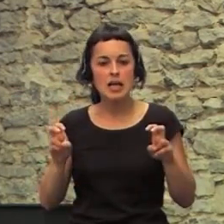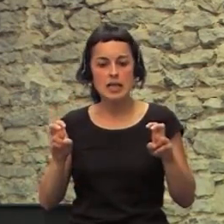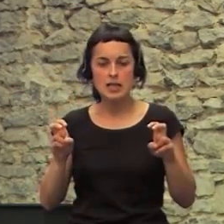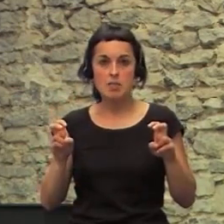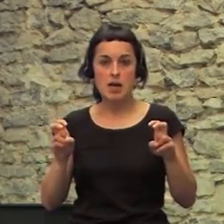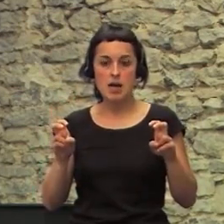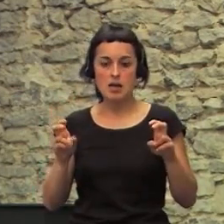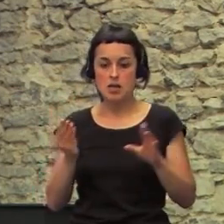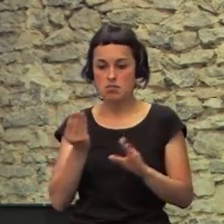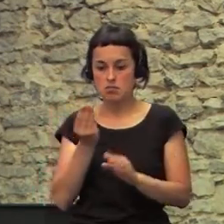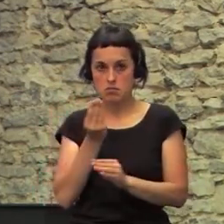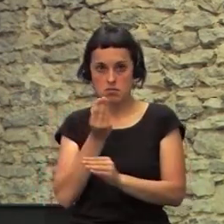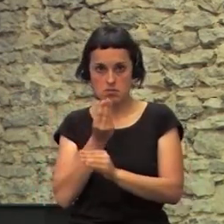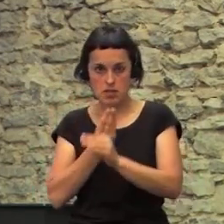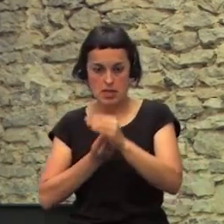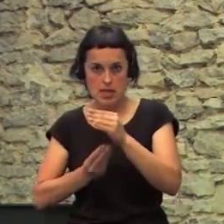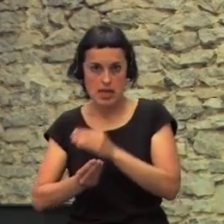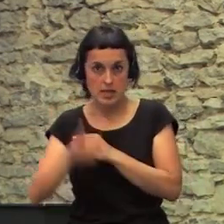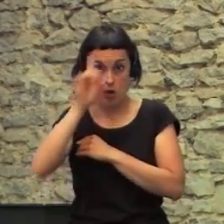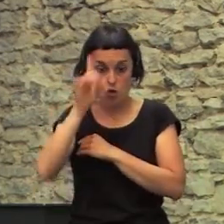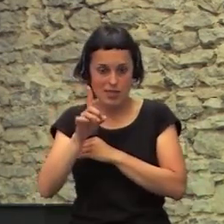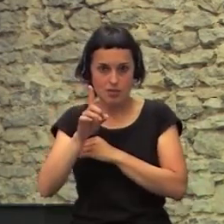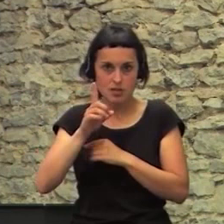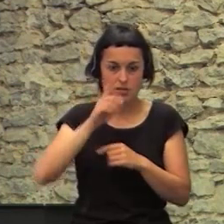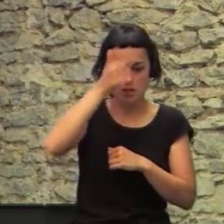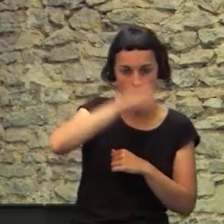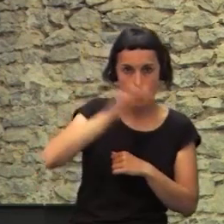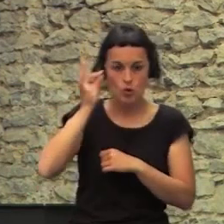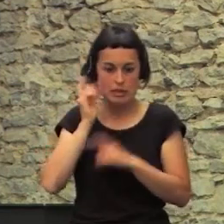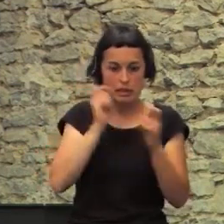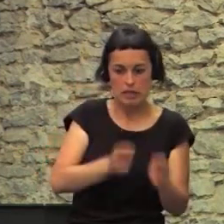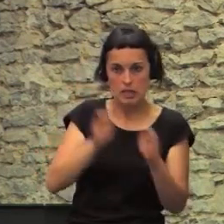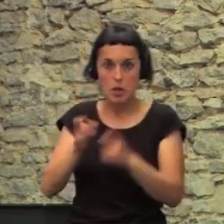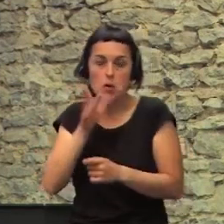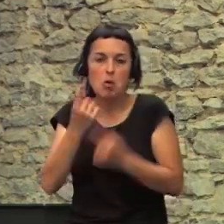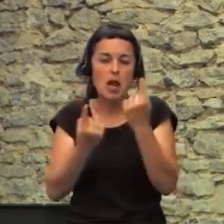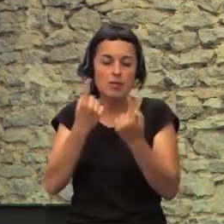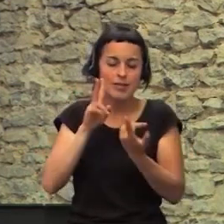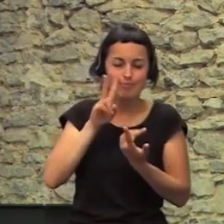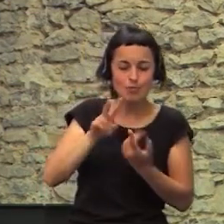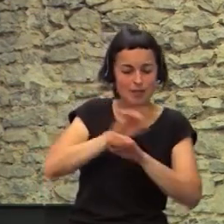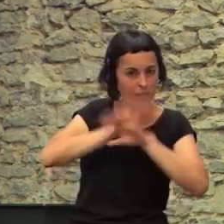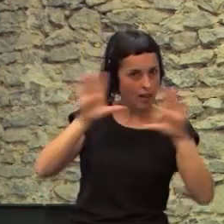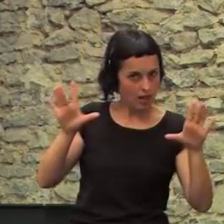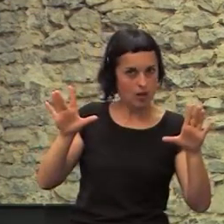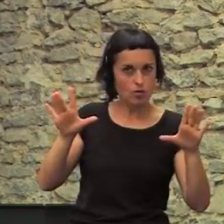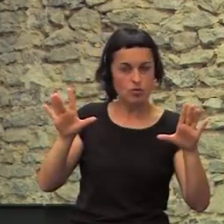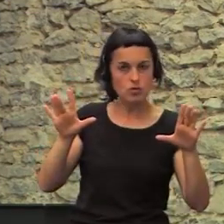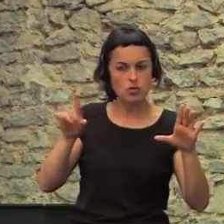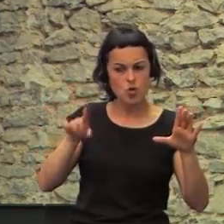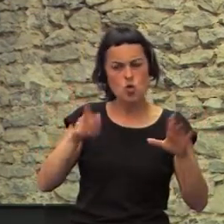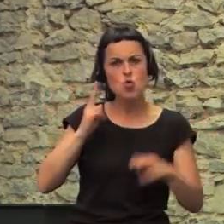no son una minoría y no se sabe qué sexo asignar, porque normalmente por unos aspectos u otros lo tienen claro, es muy